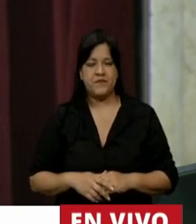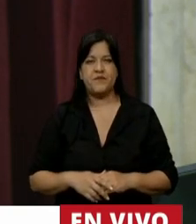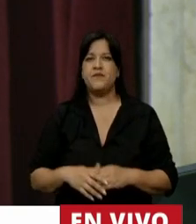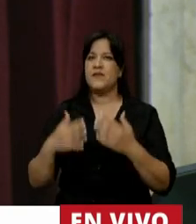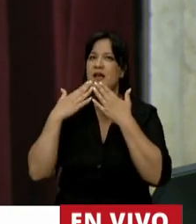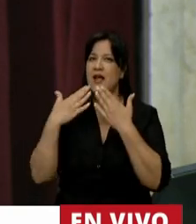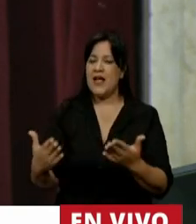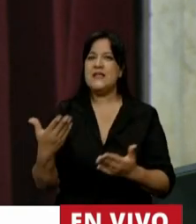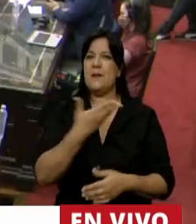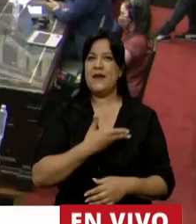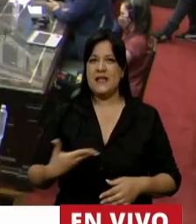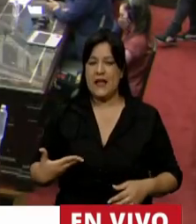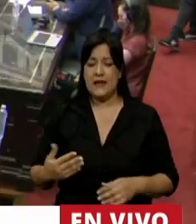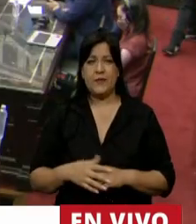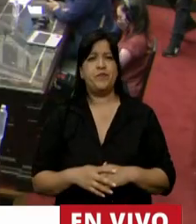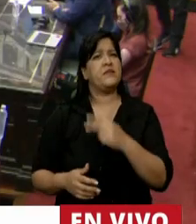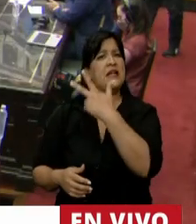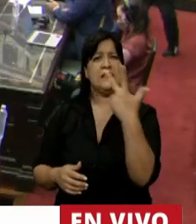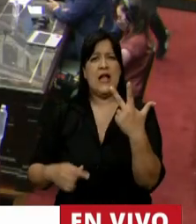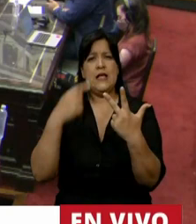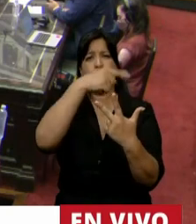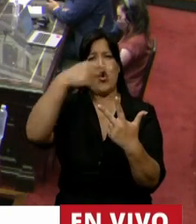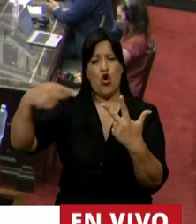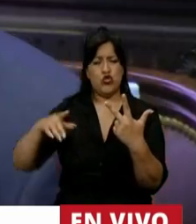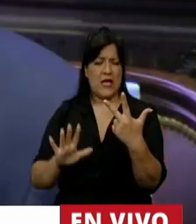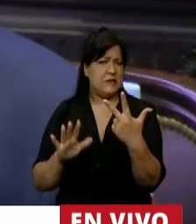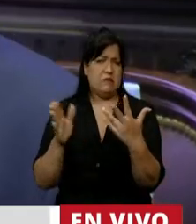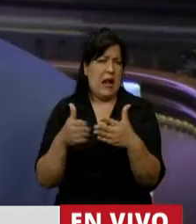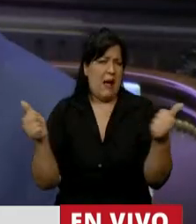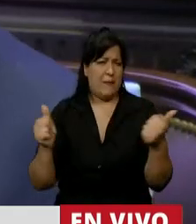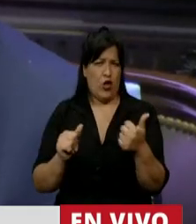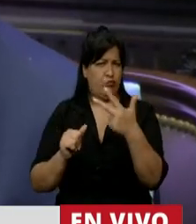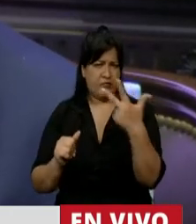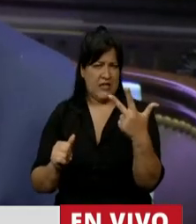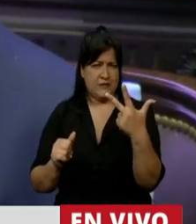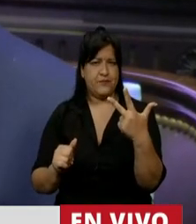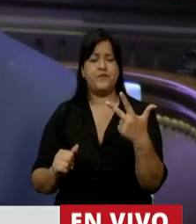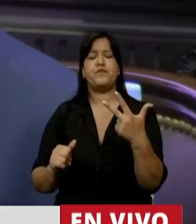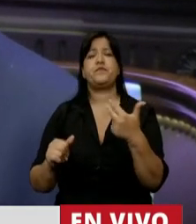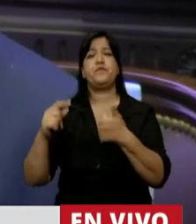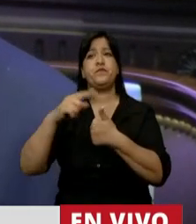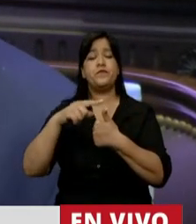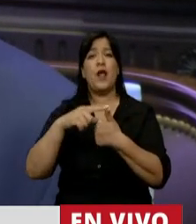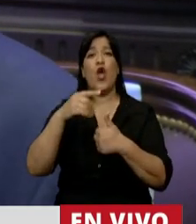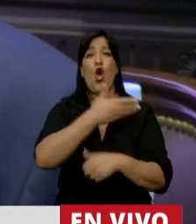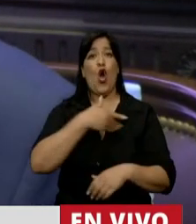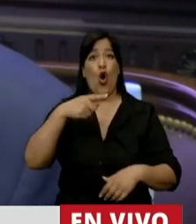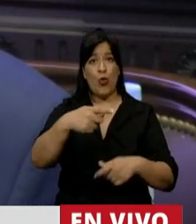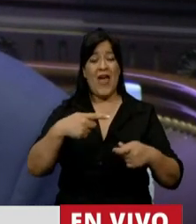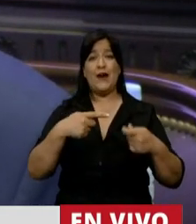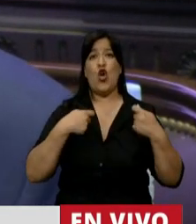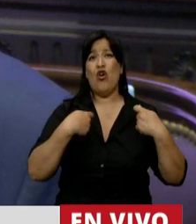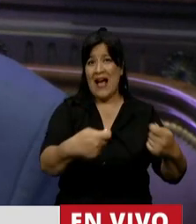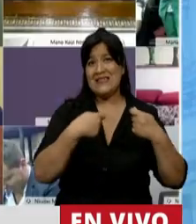presidente. Tres cosas concretas y rápidas. El gobierno gasta más de lo que